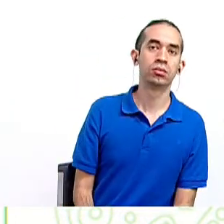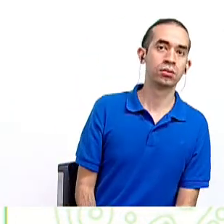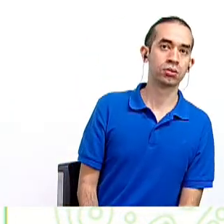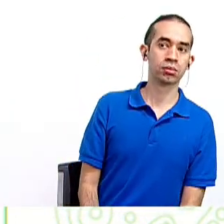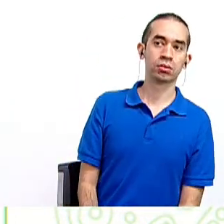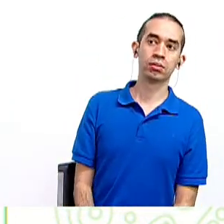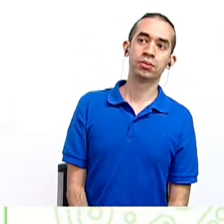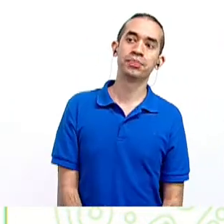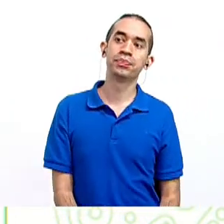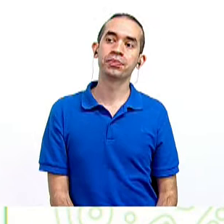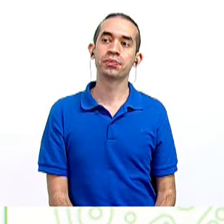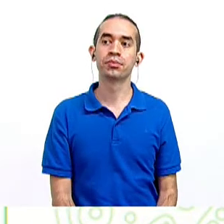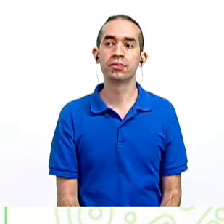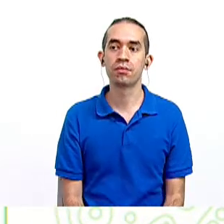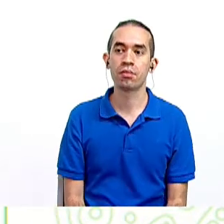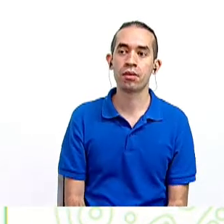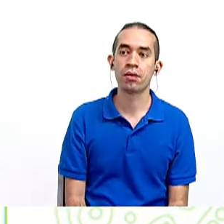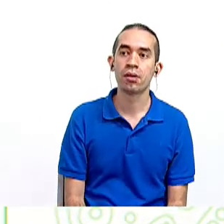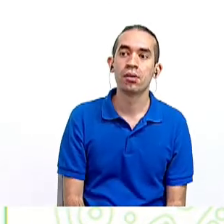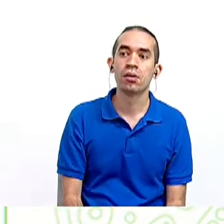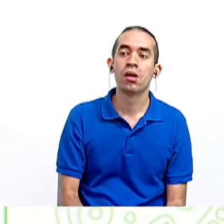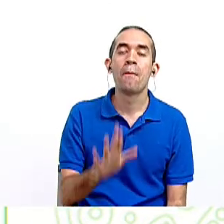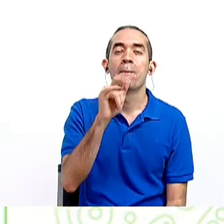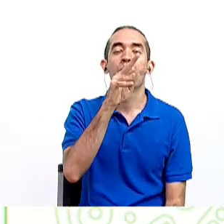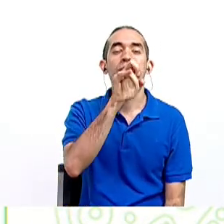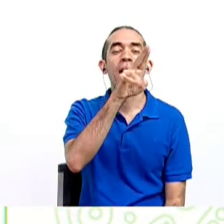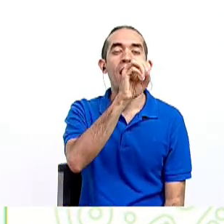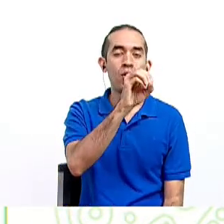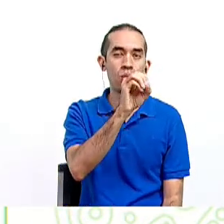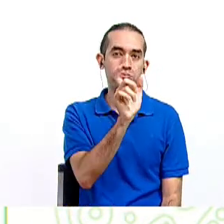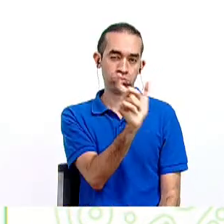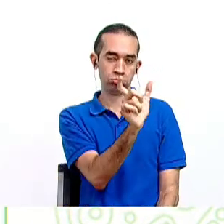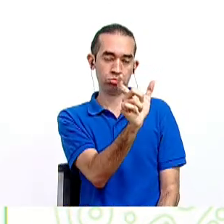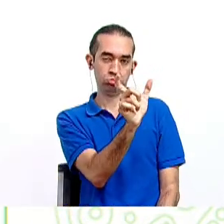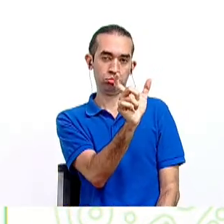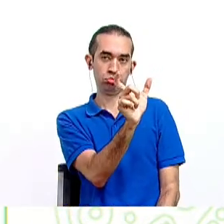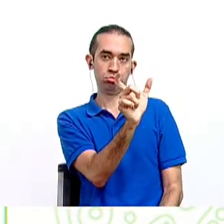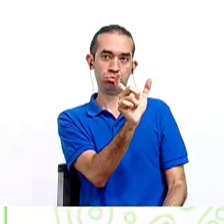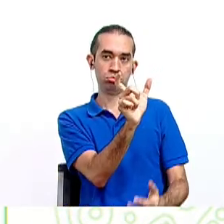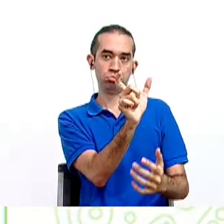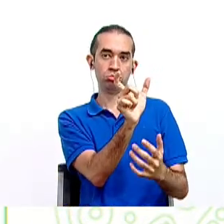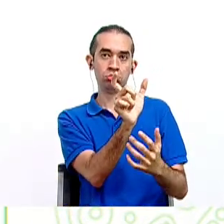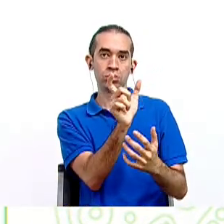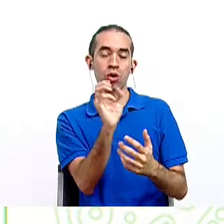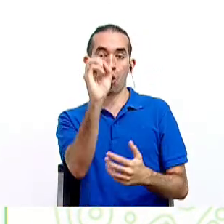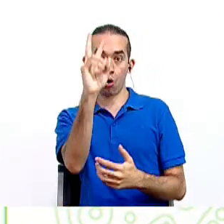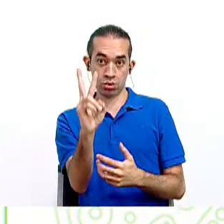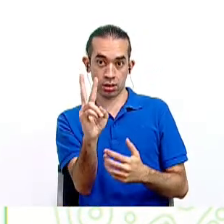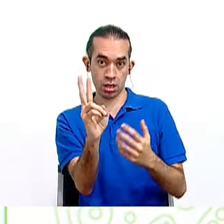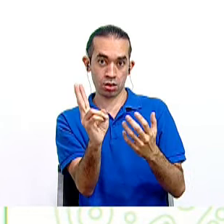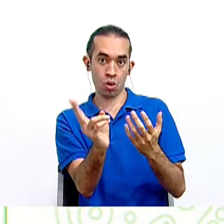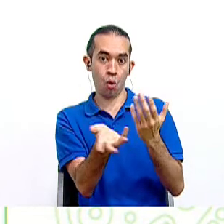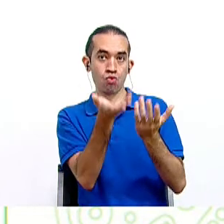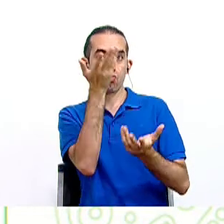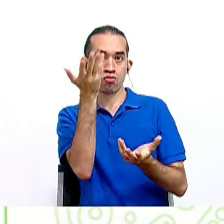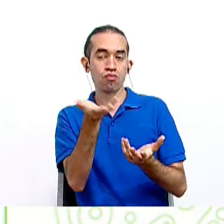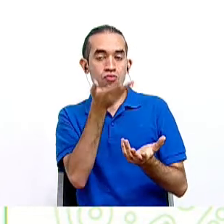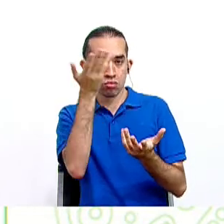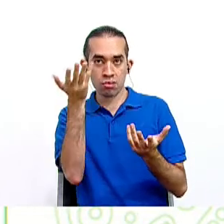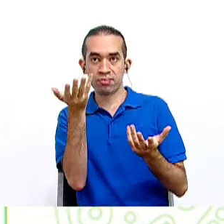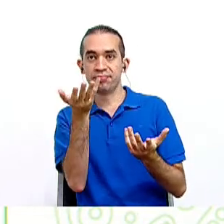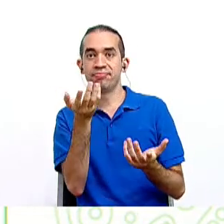un químico que se llama butano. Ok, si yo tengo el butano en presencia de suficiente oxígeno, ok,